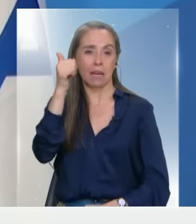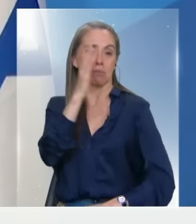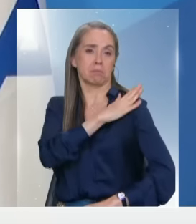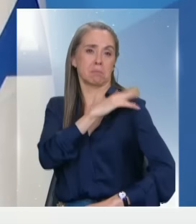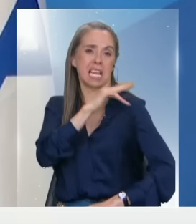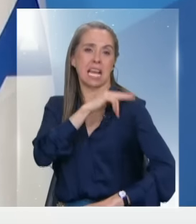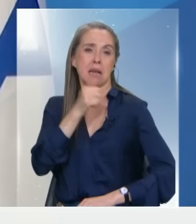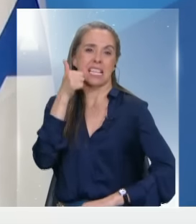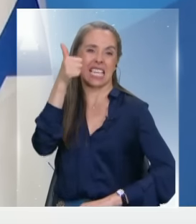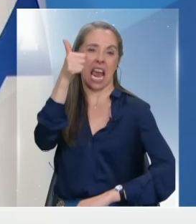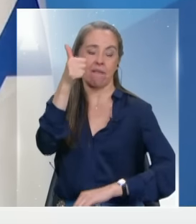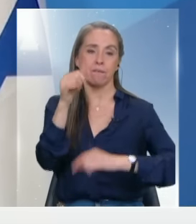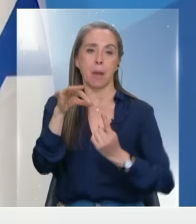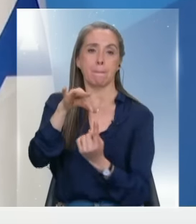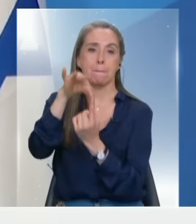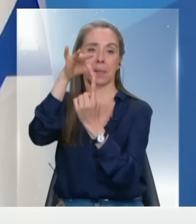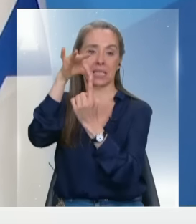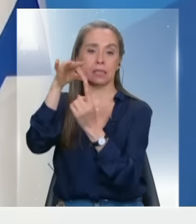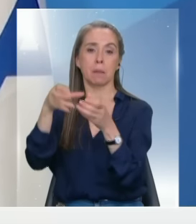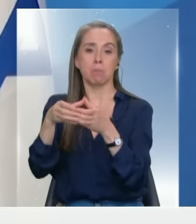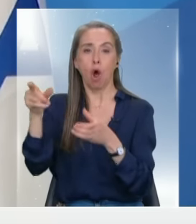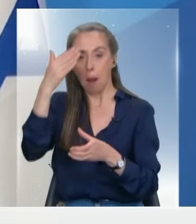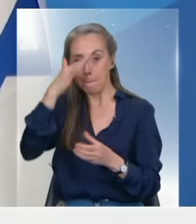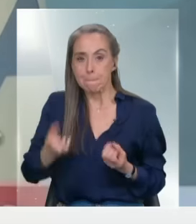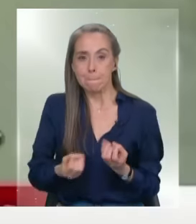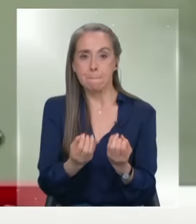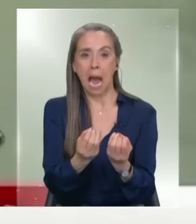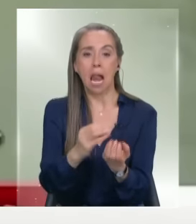eje, el principal motor del eje del mal en Irán.